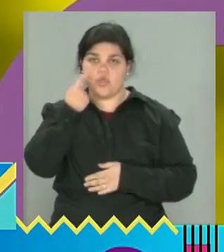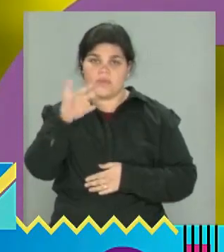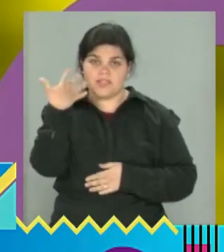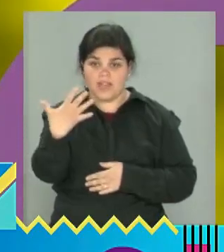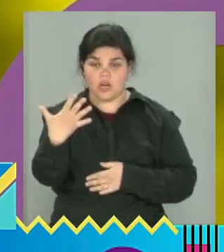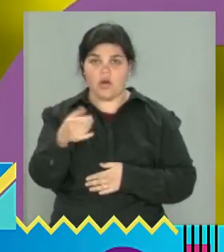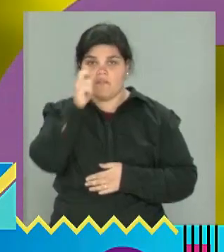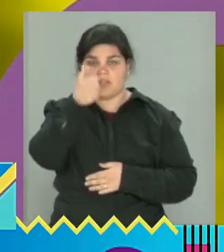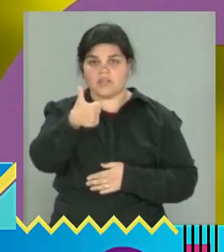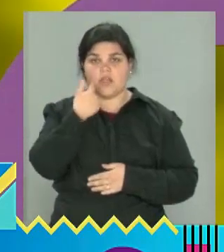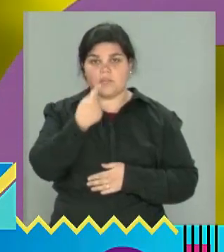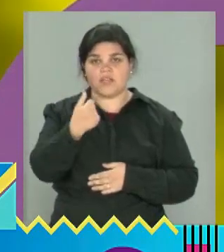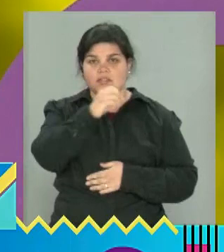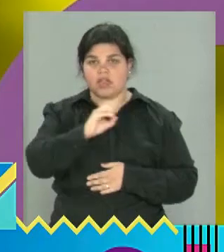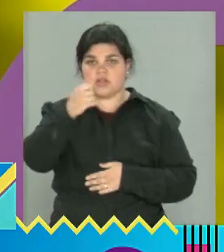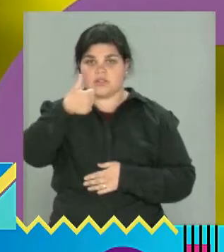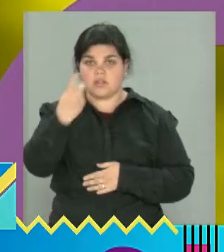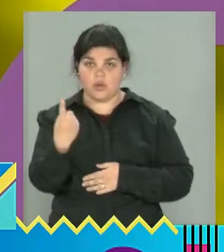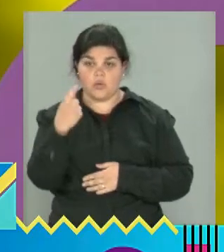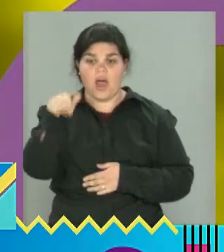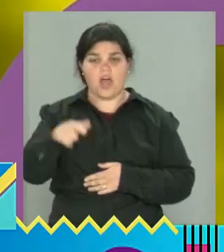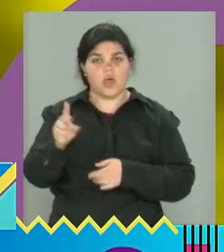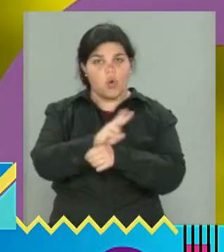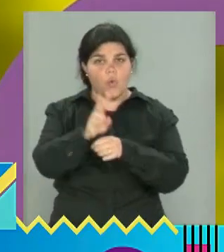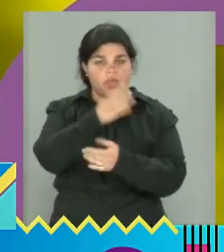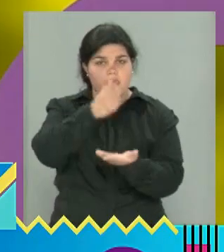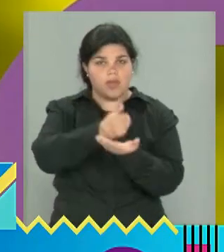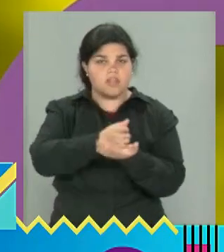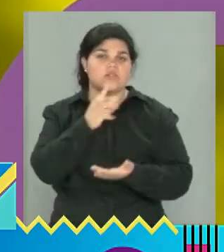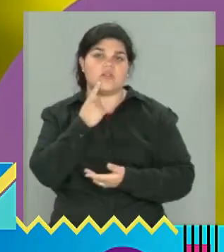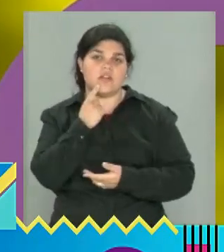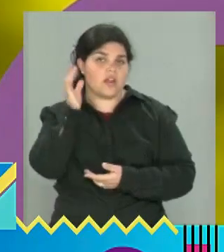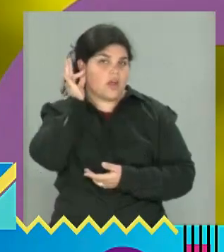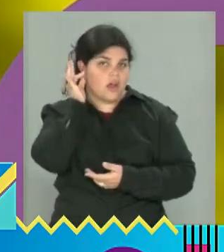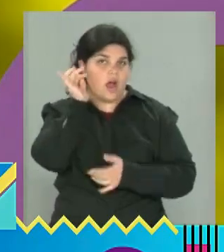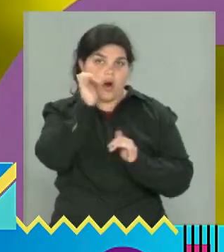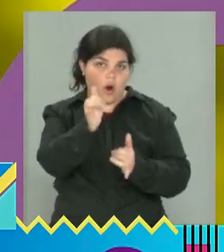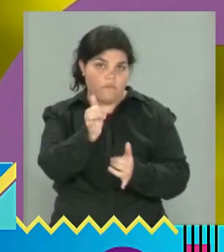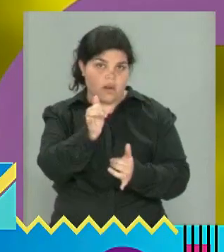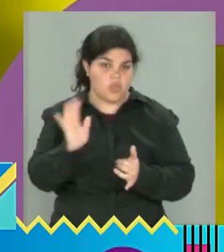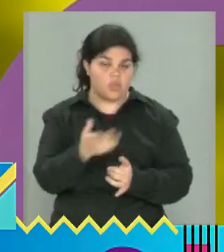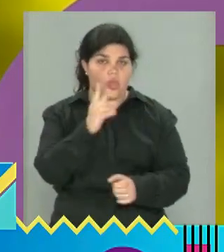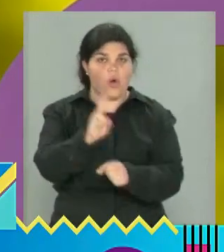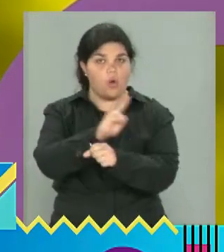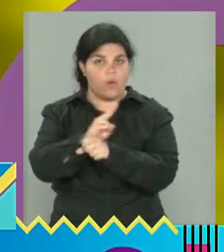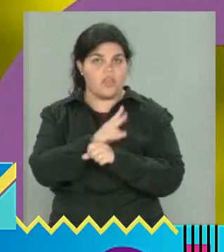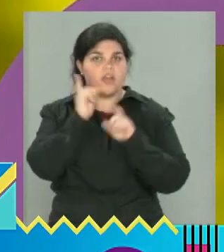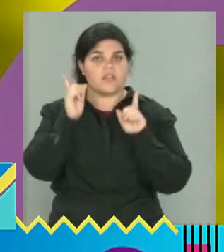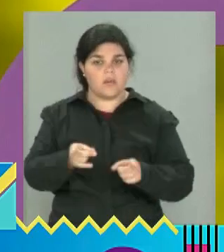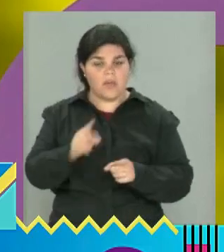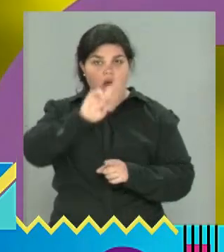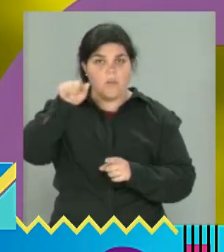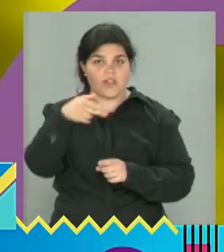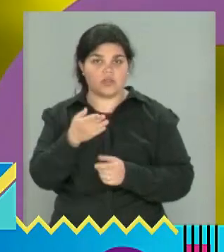es la 26.061, de protección integral de los derechos de las niñas, niños y adolescentes, y contempla a esta